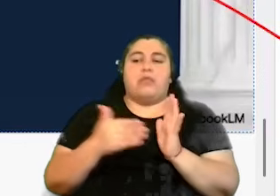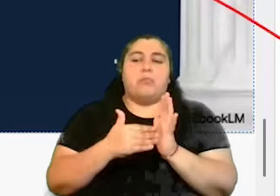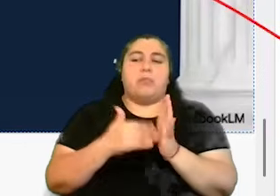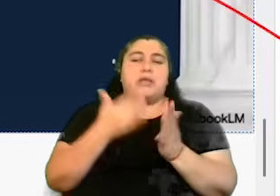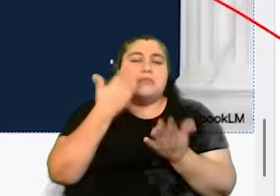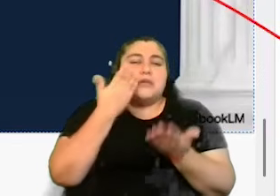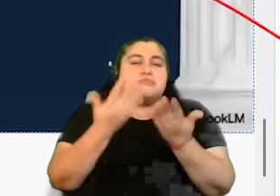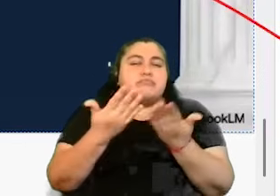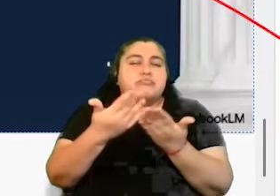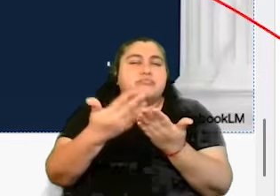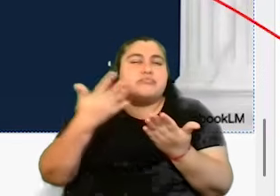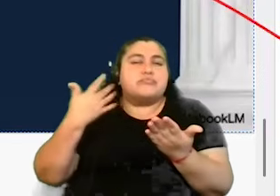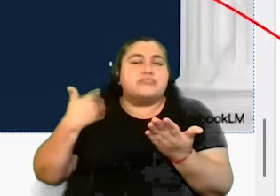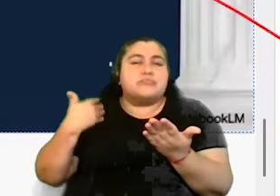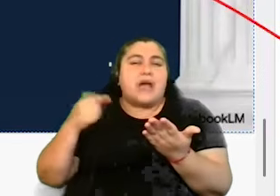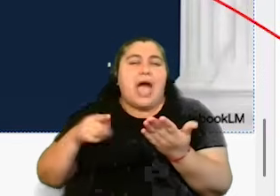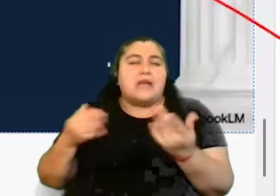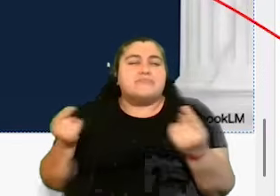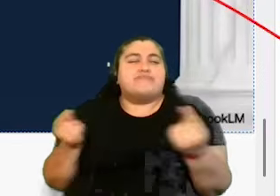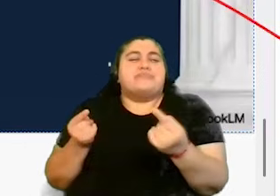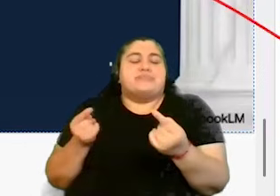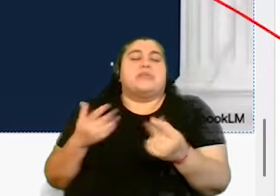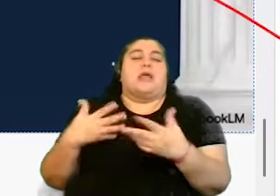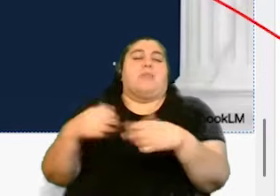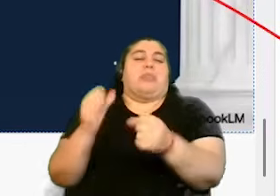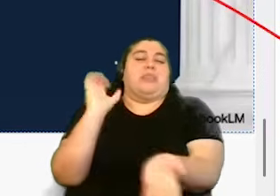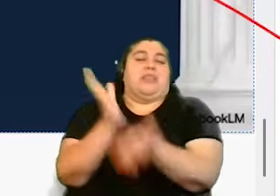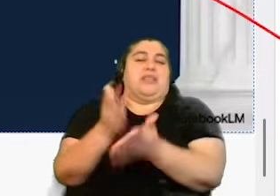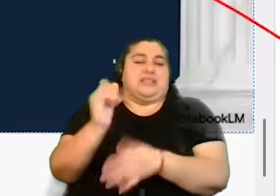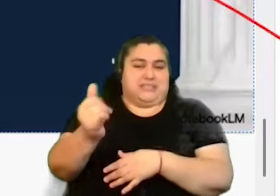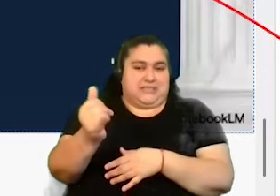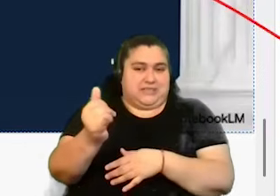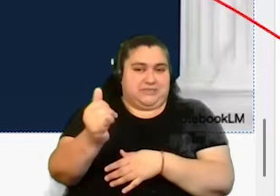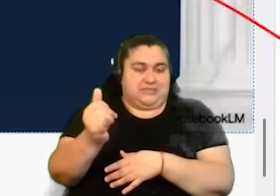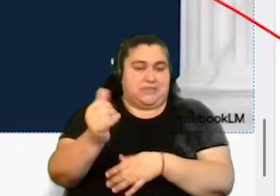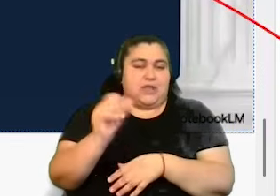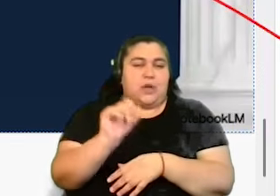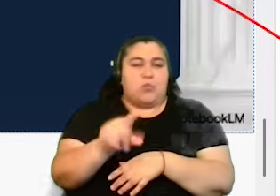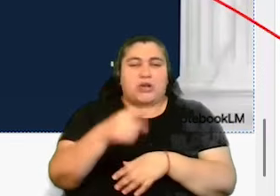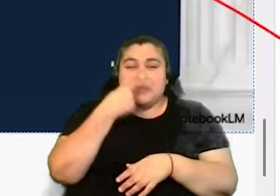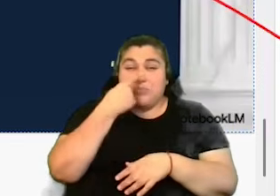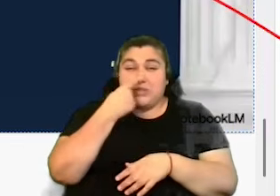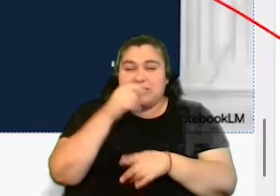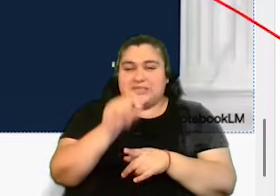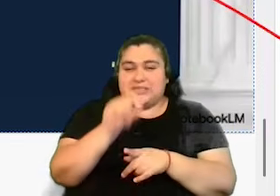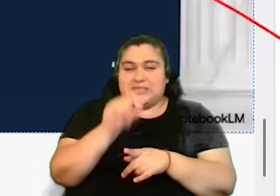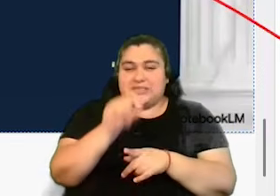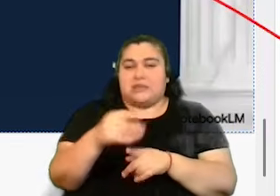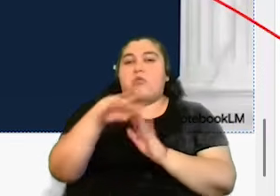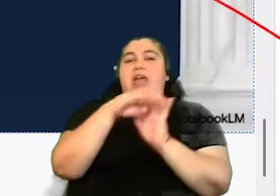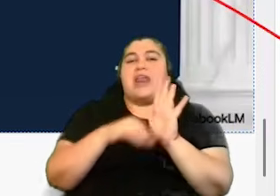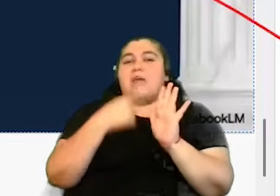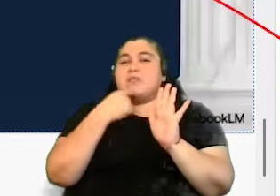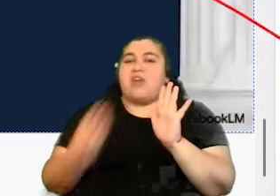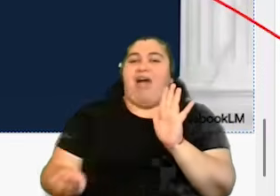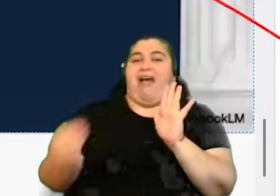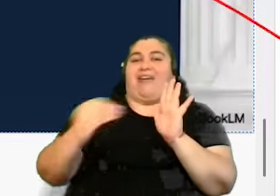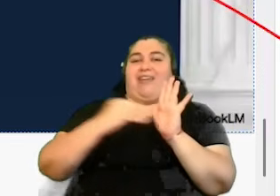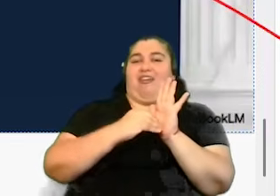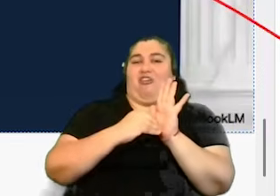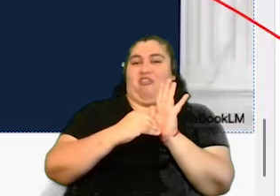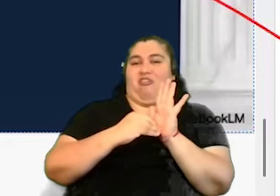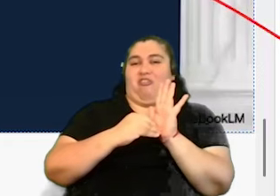significativa. Y es interesante porque después la reglamentación agregó que se consideraba dentro